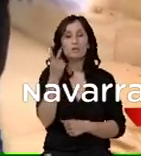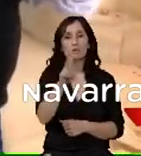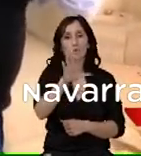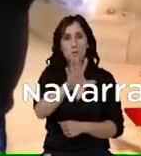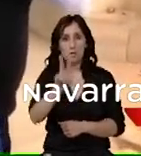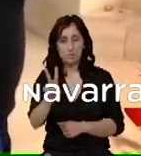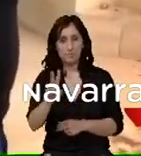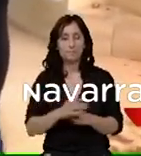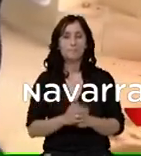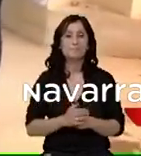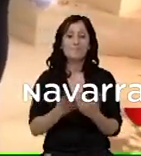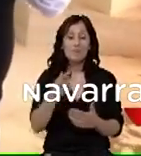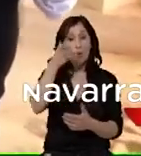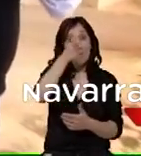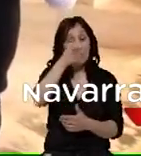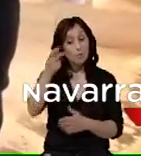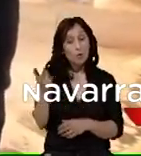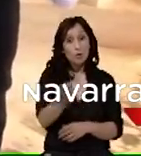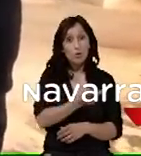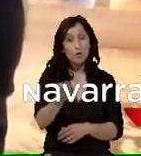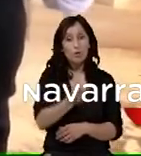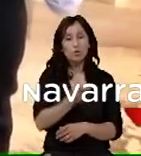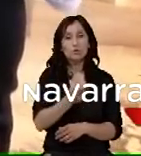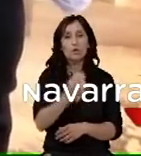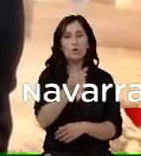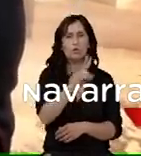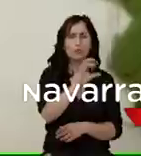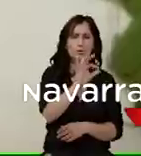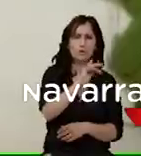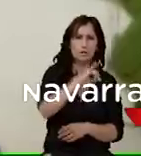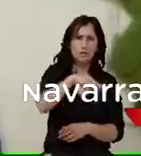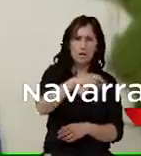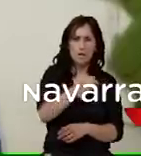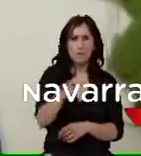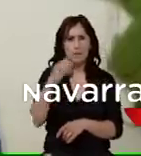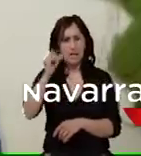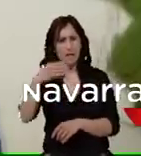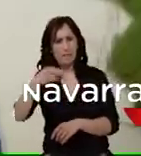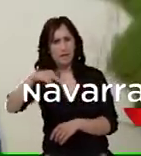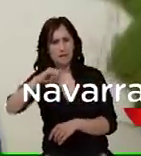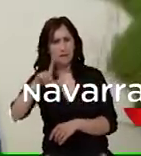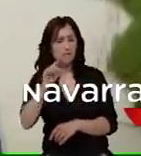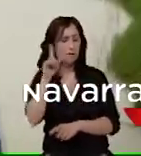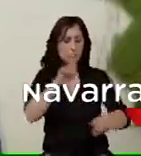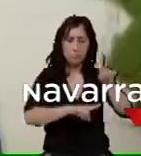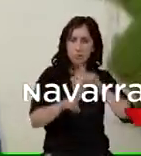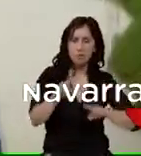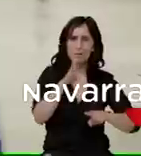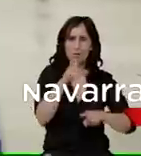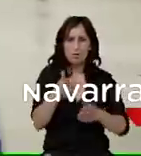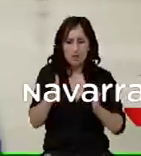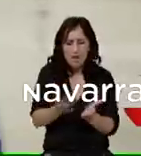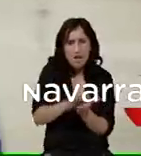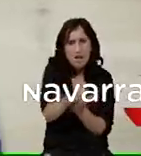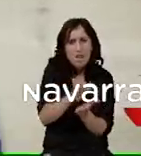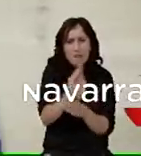Pero, claro, los dos pueblos estaban siempre con litigios y líneas, porque no podían mantener el canal, tenían escasos recursos,